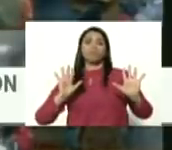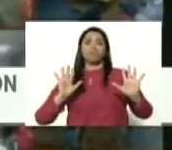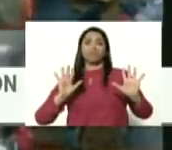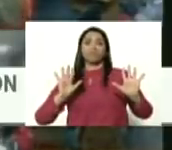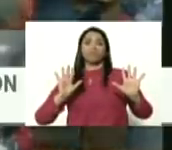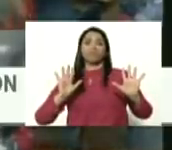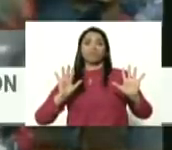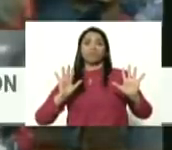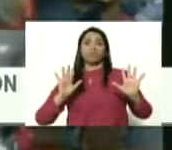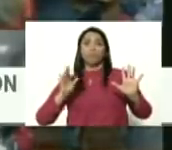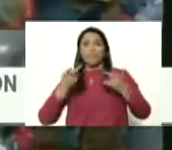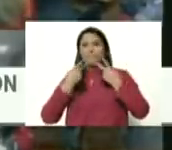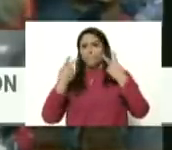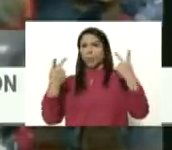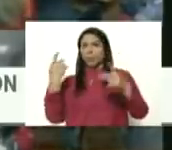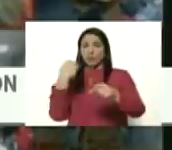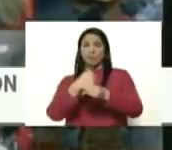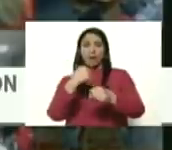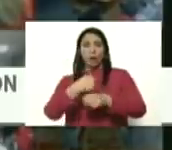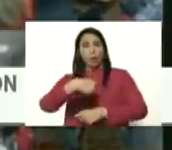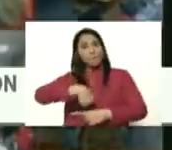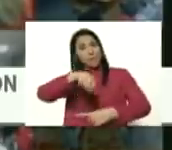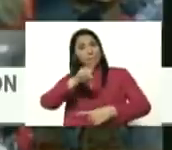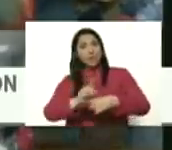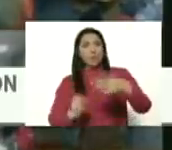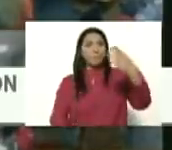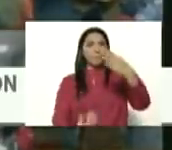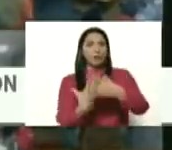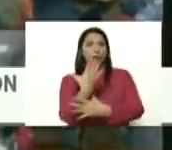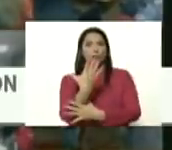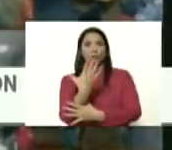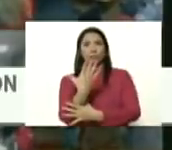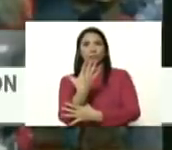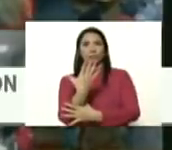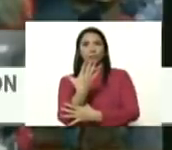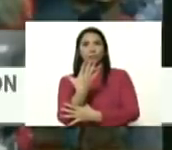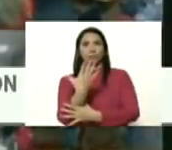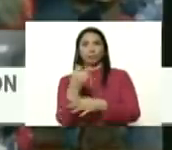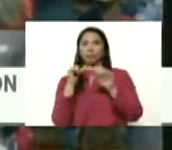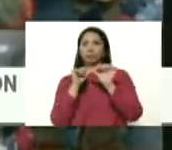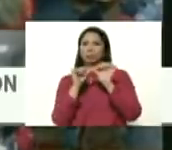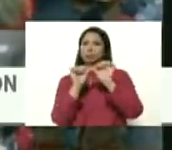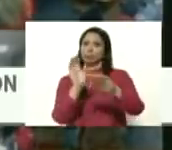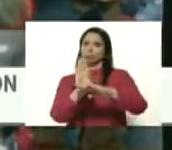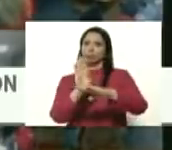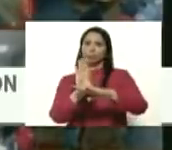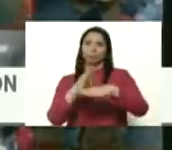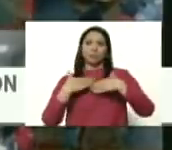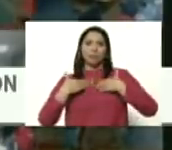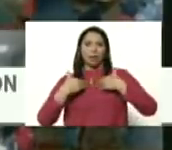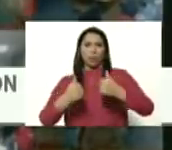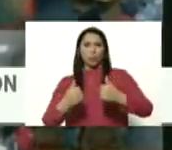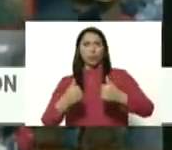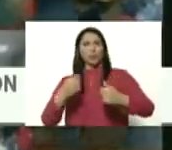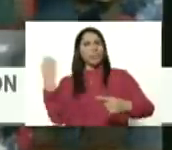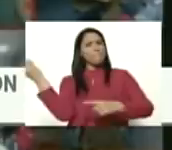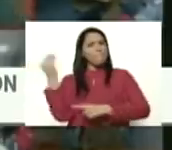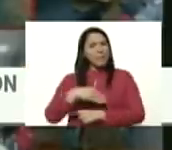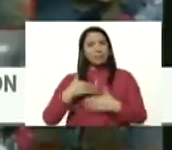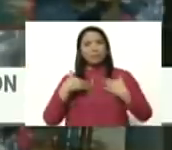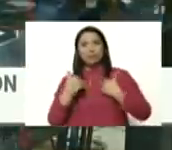la consigna para la clase obrera hoy primero de mayo: preservar y cuidar la salud, salud, salud y más